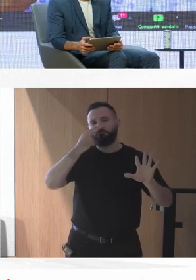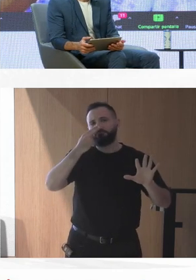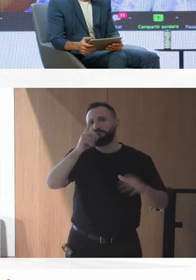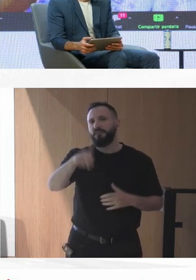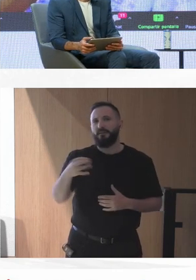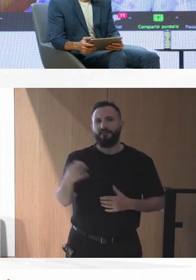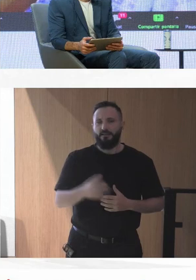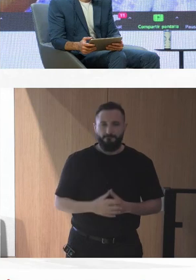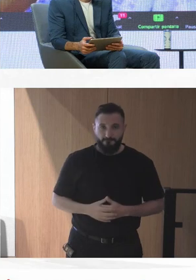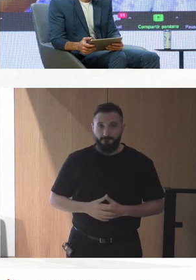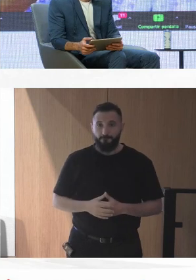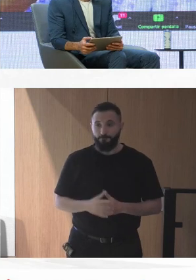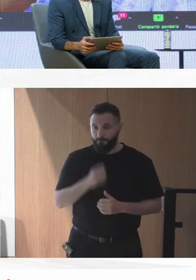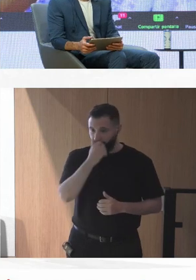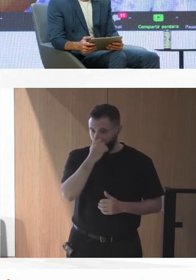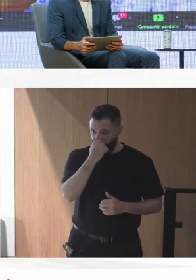también se haya encontrado